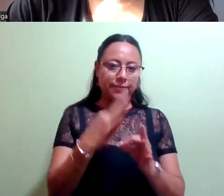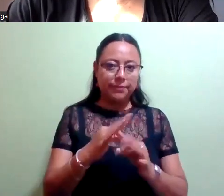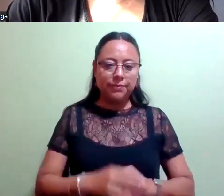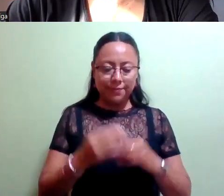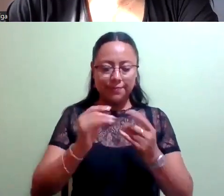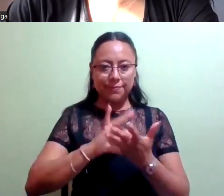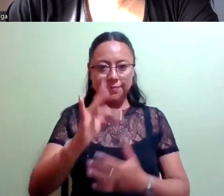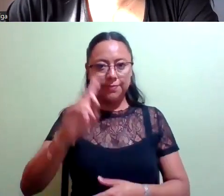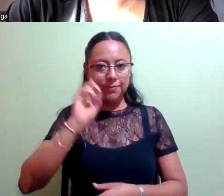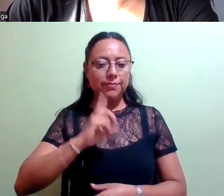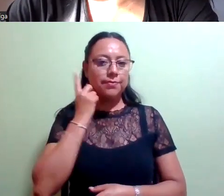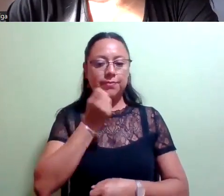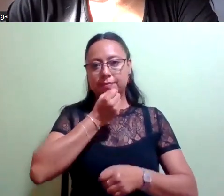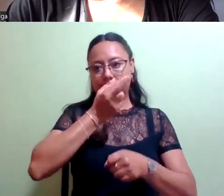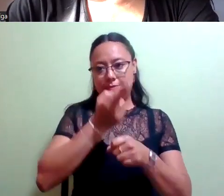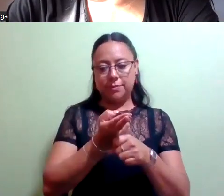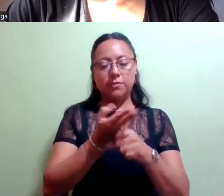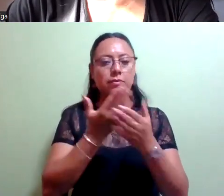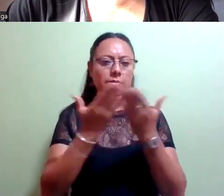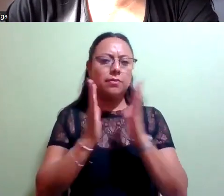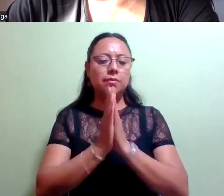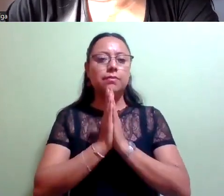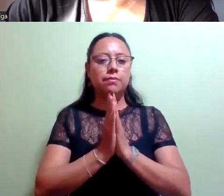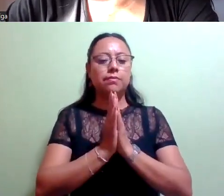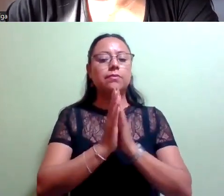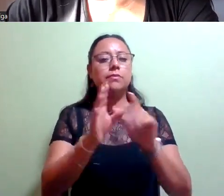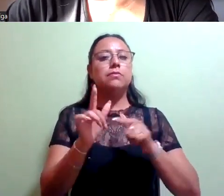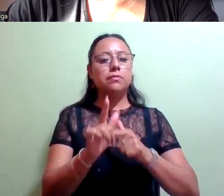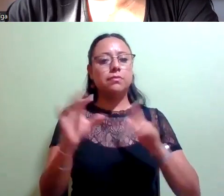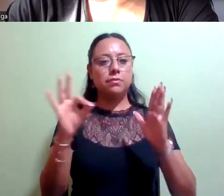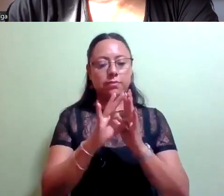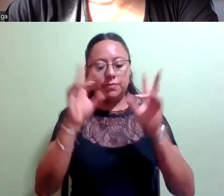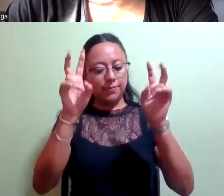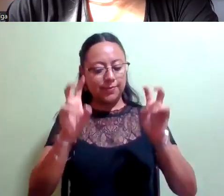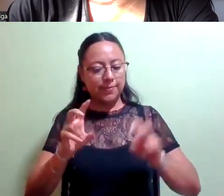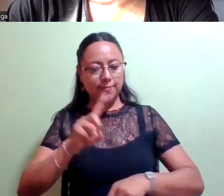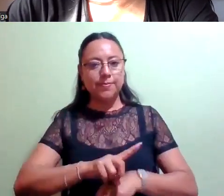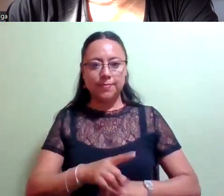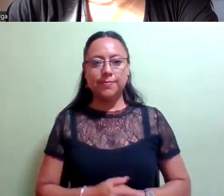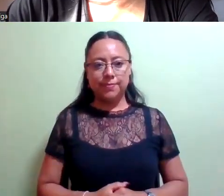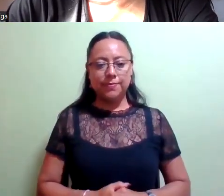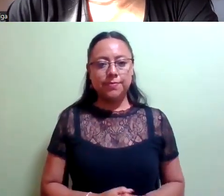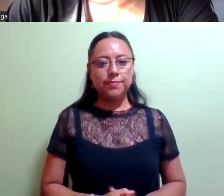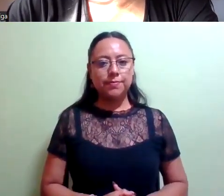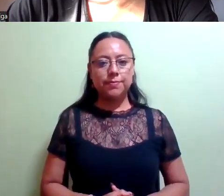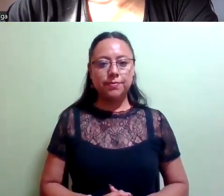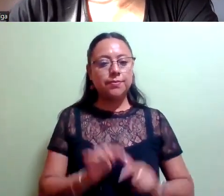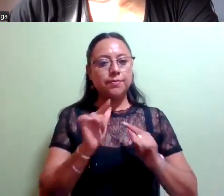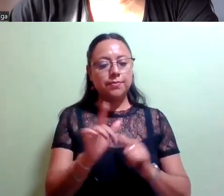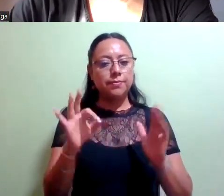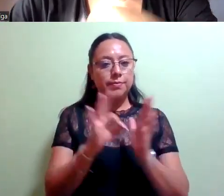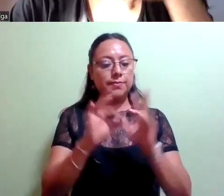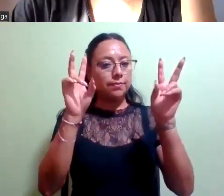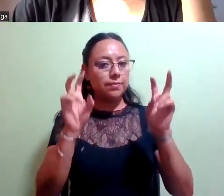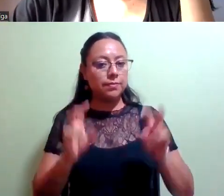diputada secretaria. Ruego a usted proceda con el desahogo del siguiente punto del orden del día. El siguiente punto del